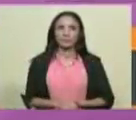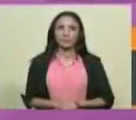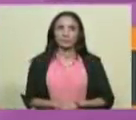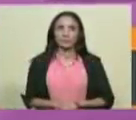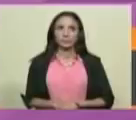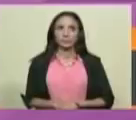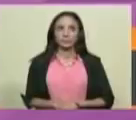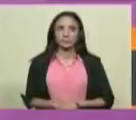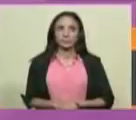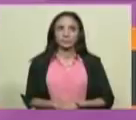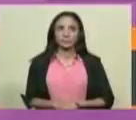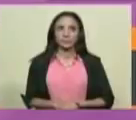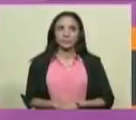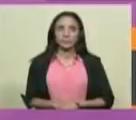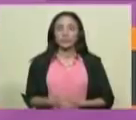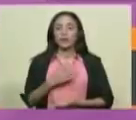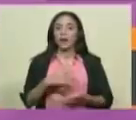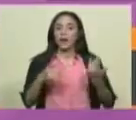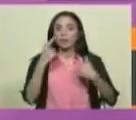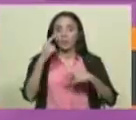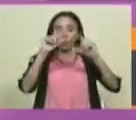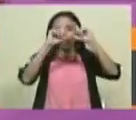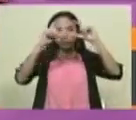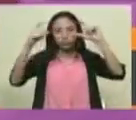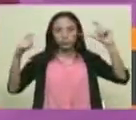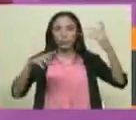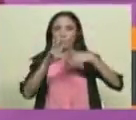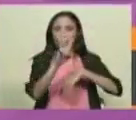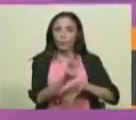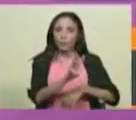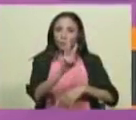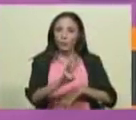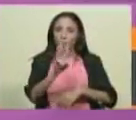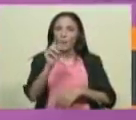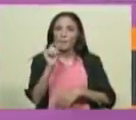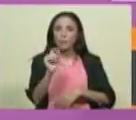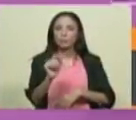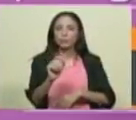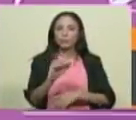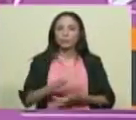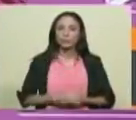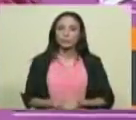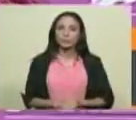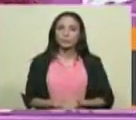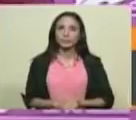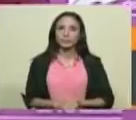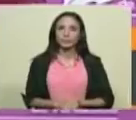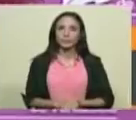Busquen ahí la página www. Marca bien.